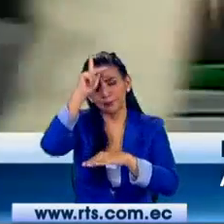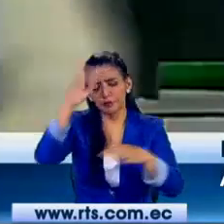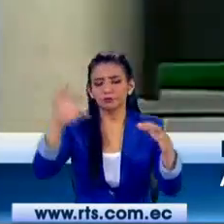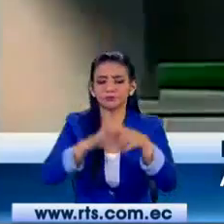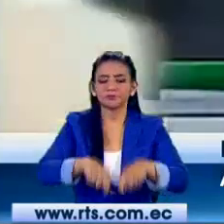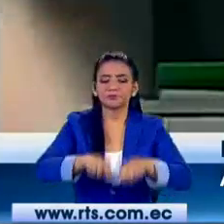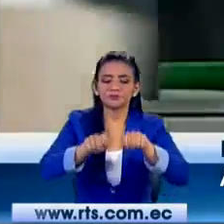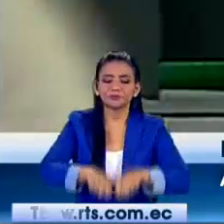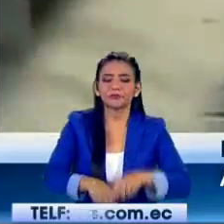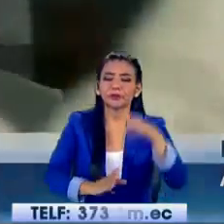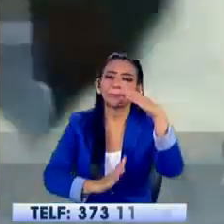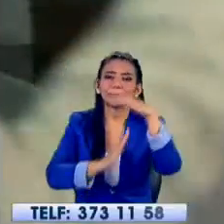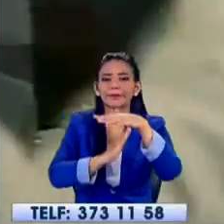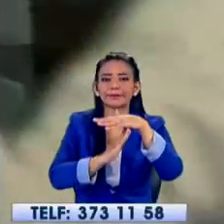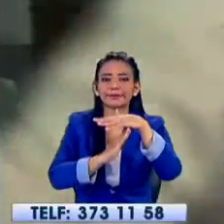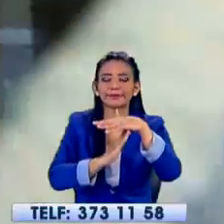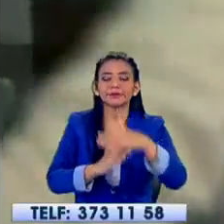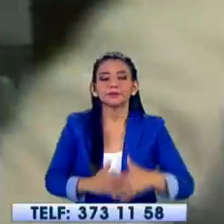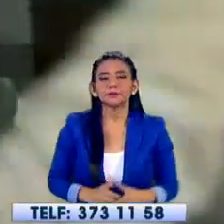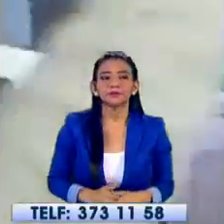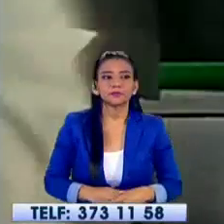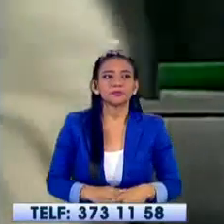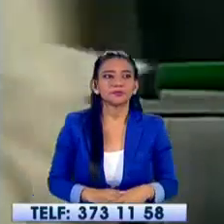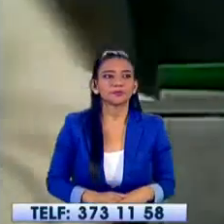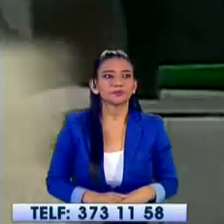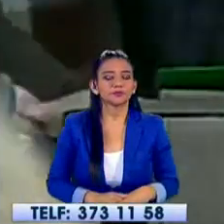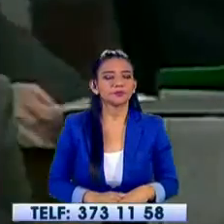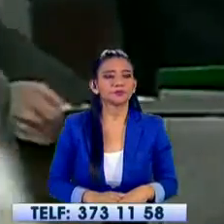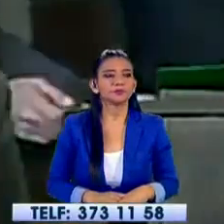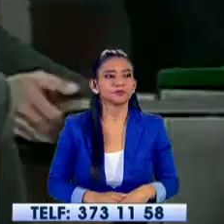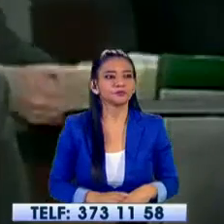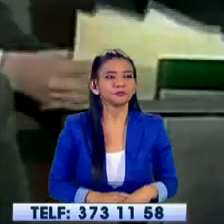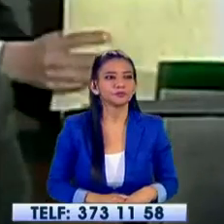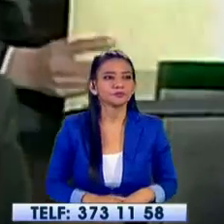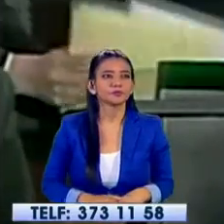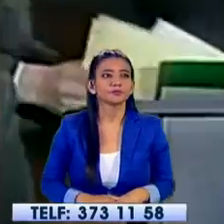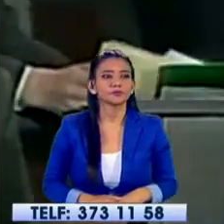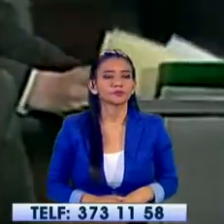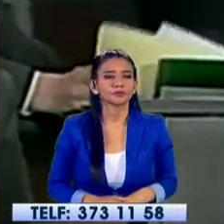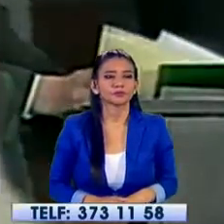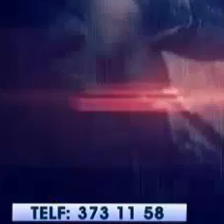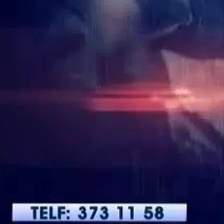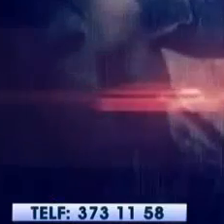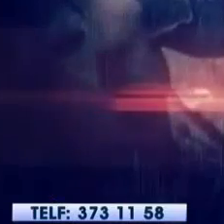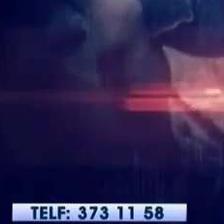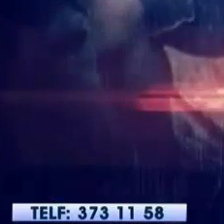de paz entre los dos pueblos hermanos. En Quito informó Iván Casamen.